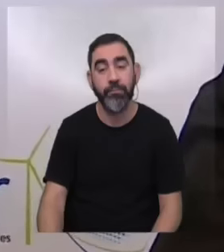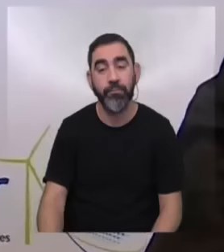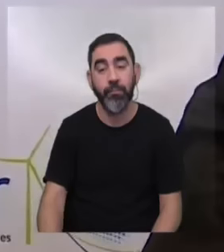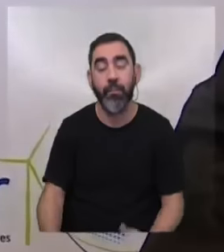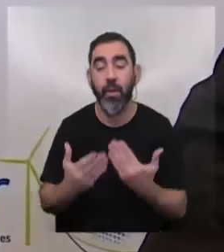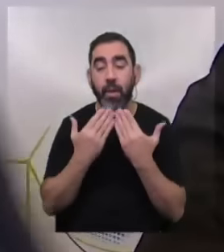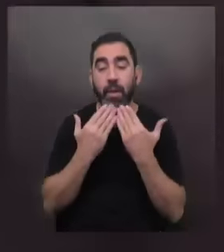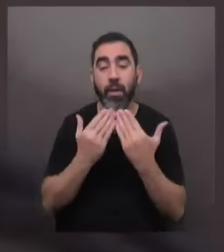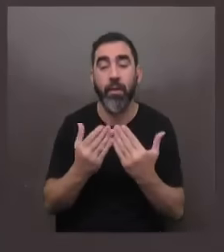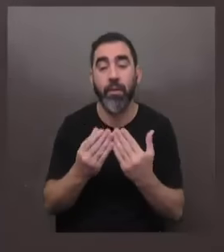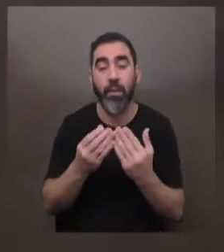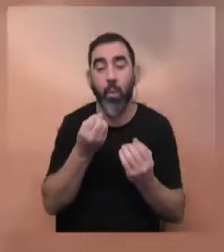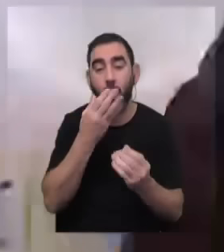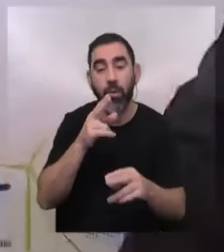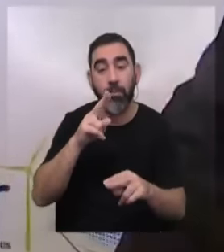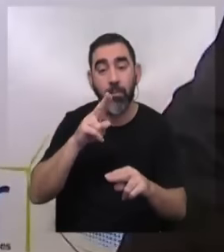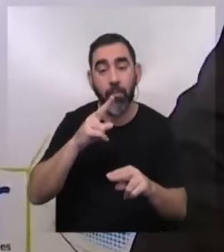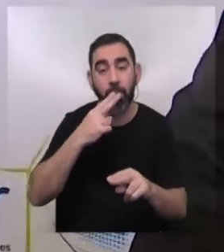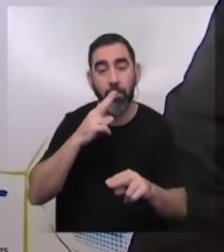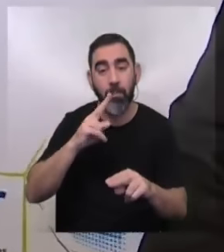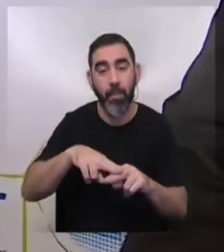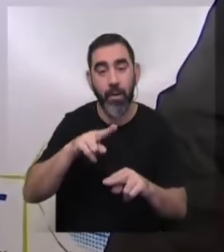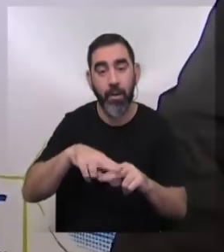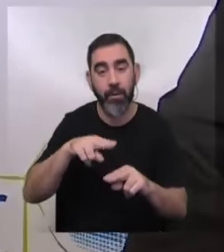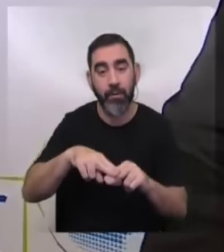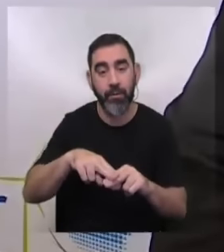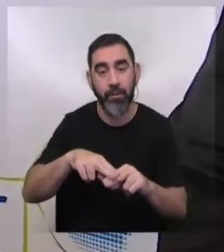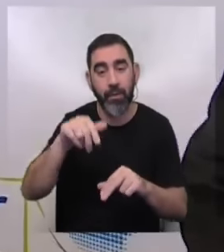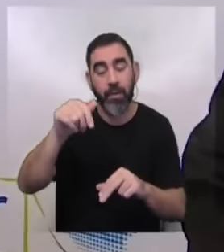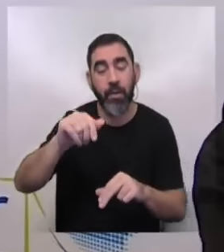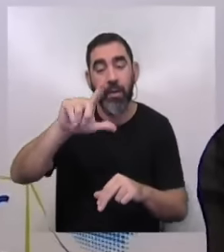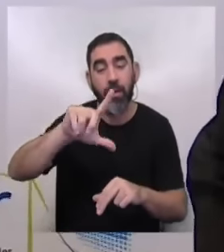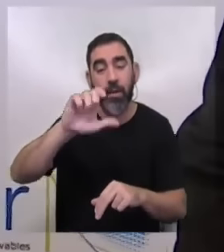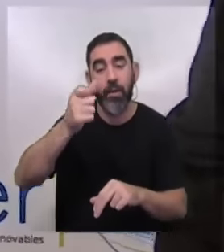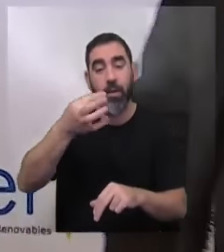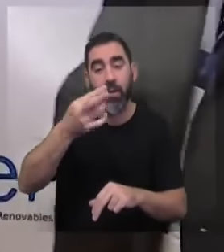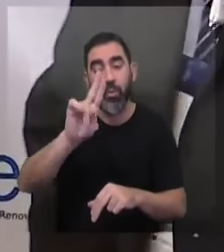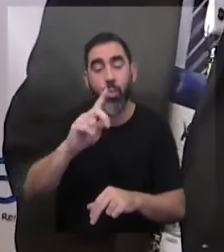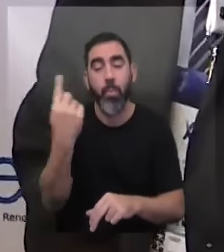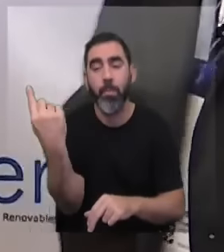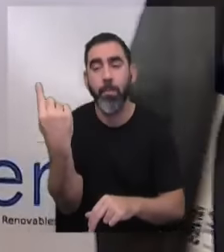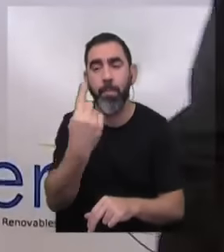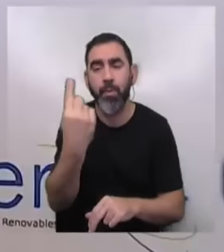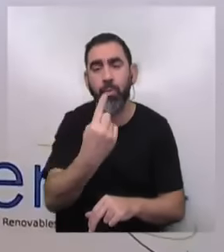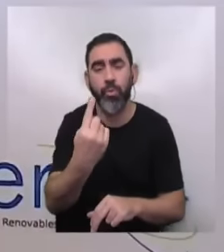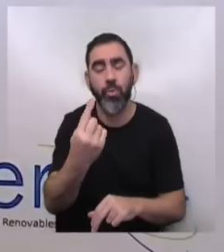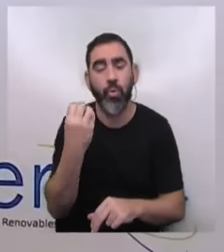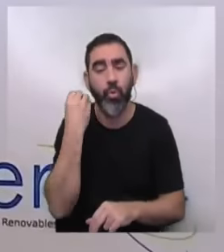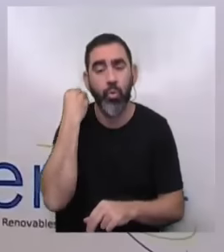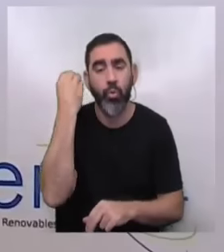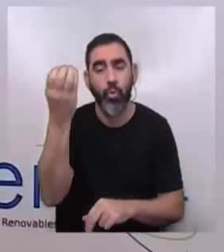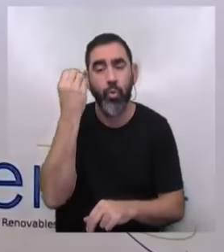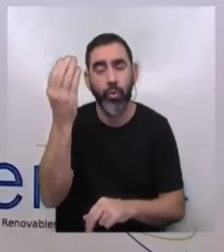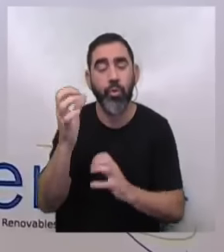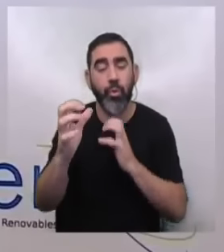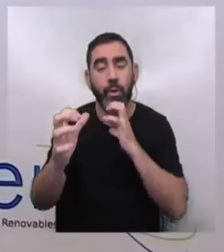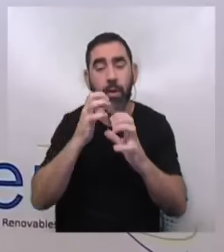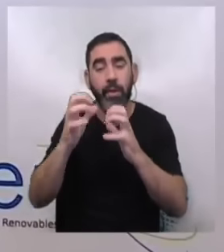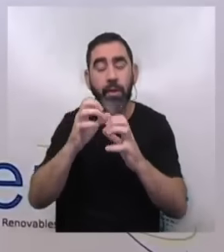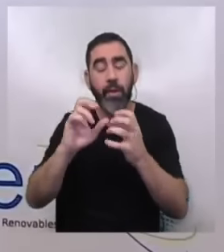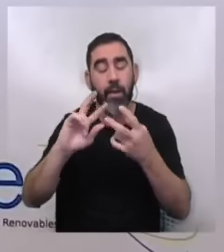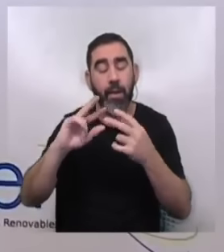Gracias Pilar buen martes para todos nos encontramos en el latu porque en minuto se va a desarrollar un congreso de energías